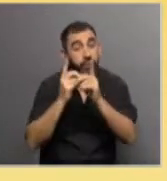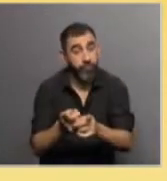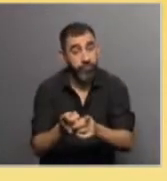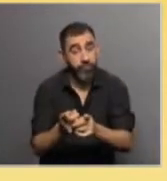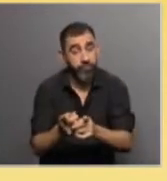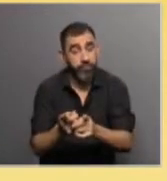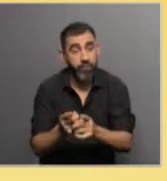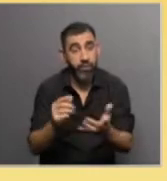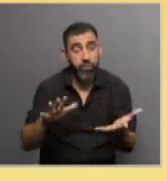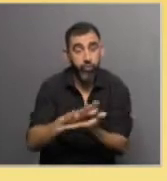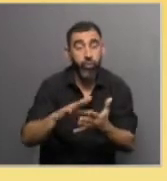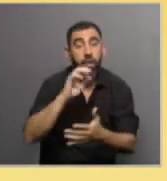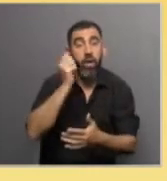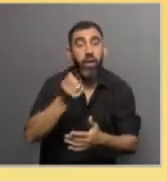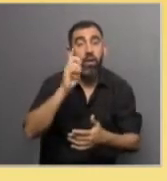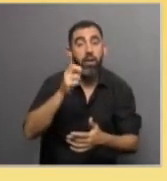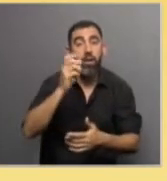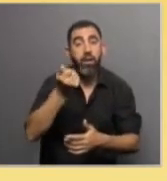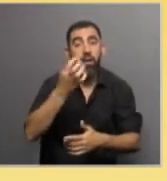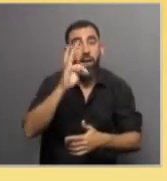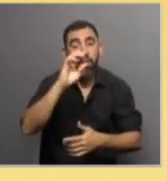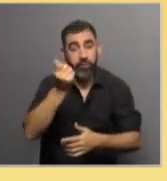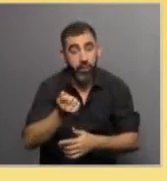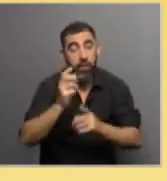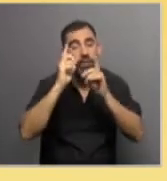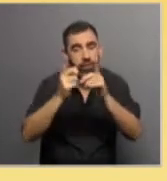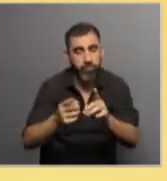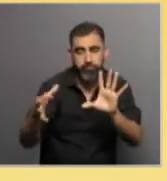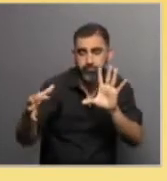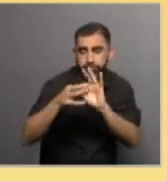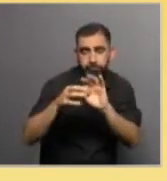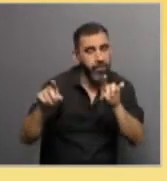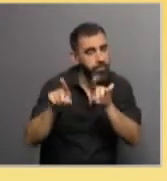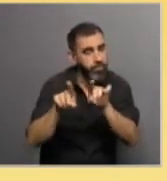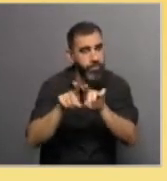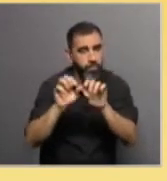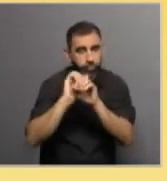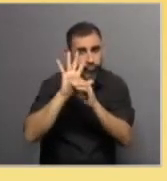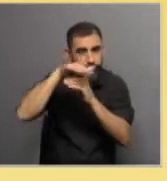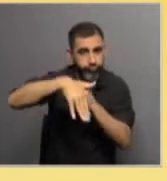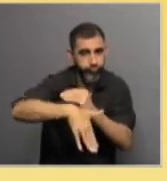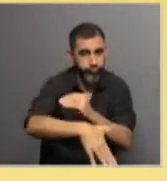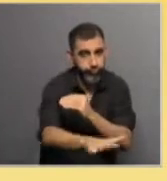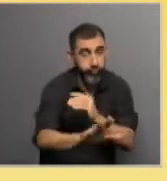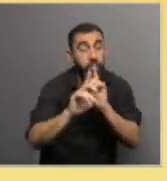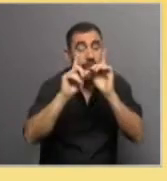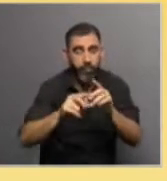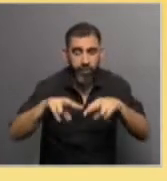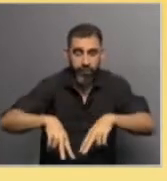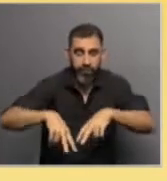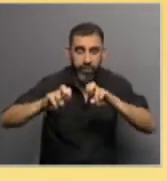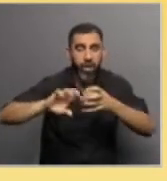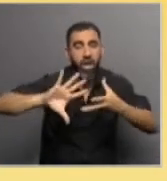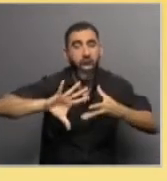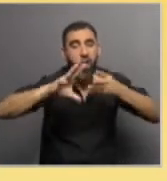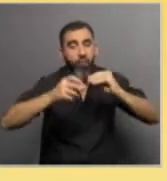está toda la zona de ágatas y amatistas, que está asociada a todos estos derrames volcánicos y que también estudiar las estructuras